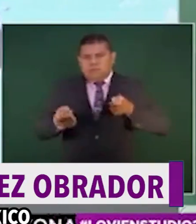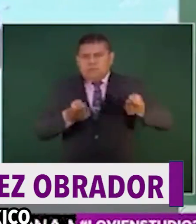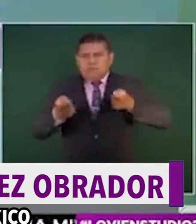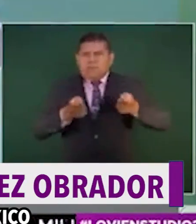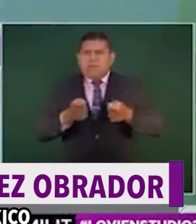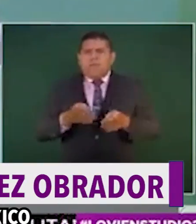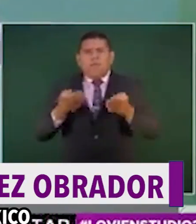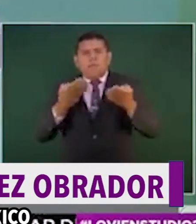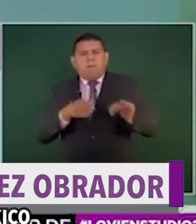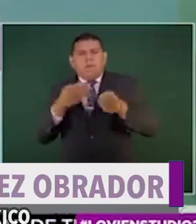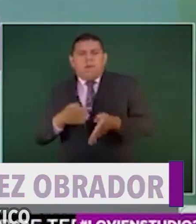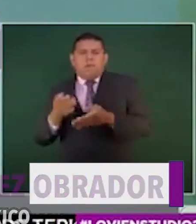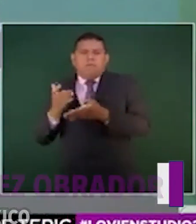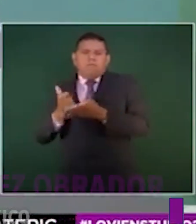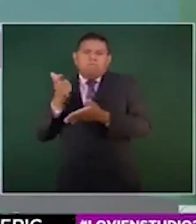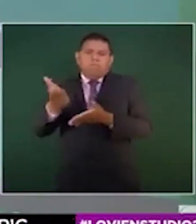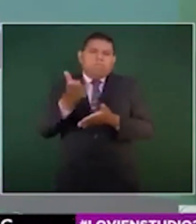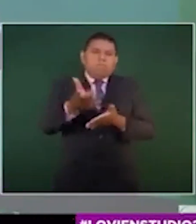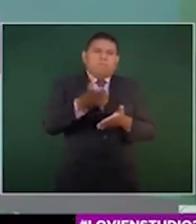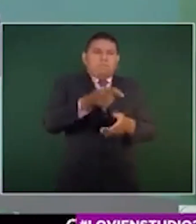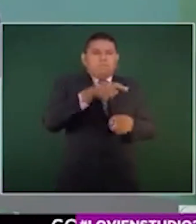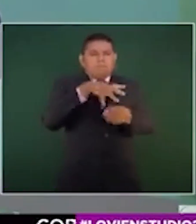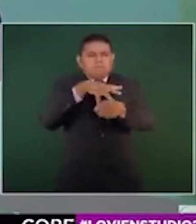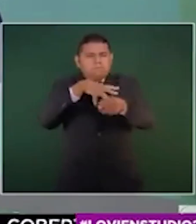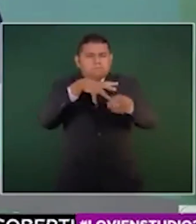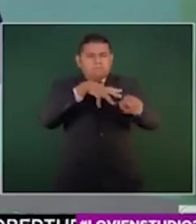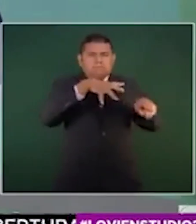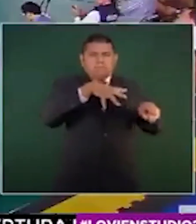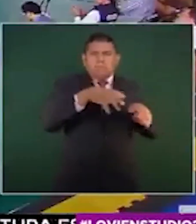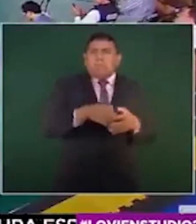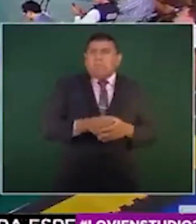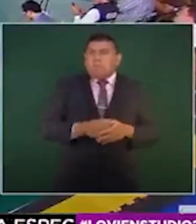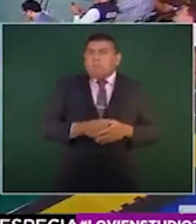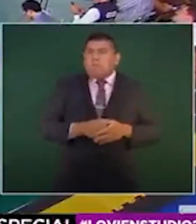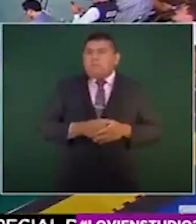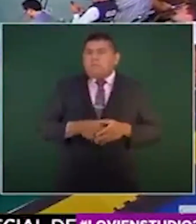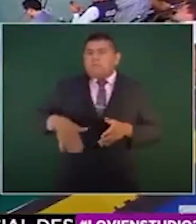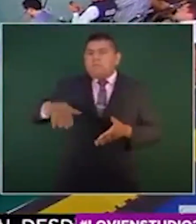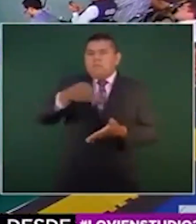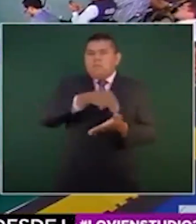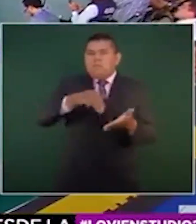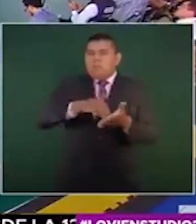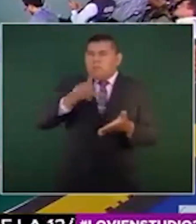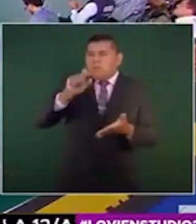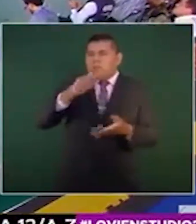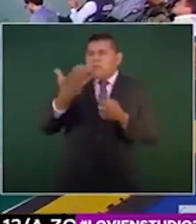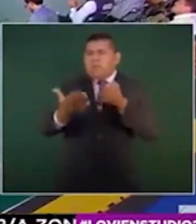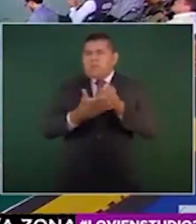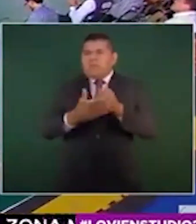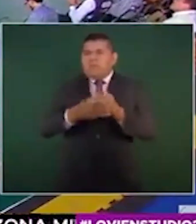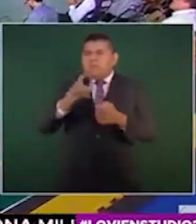Hay 20 municipios y se van a tener 29